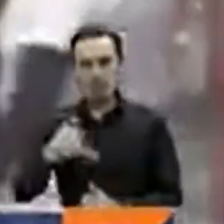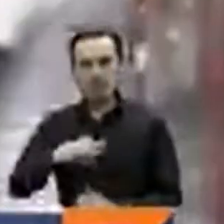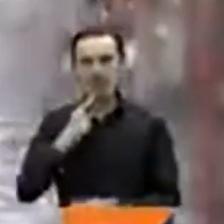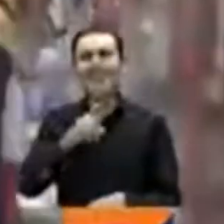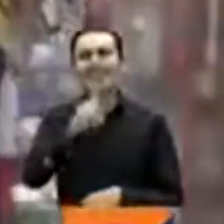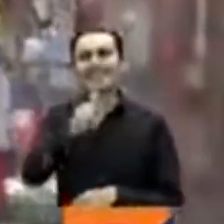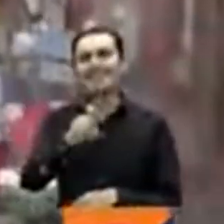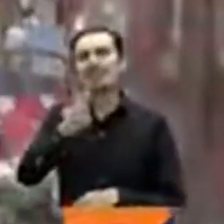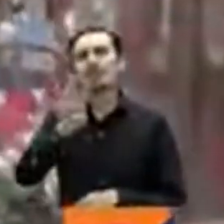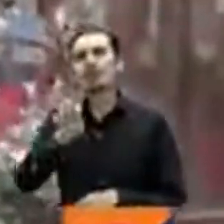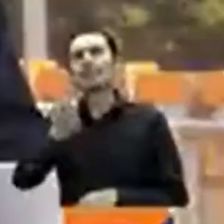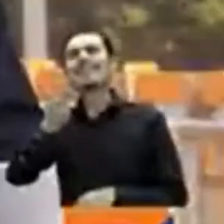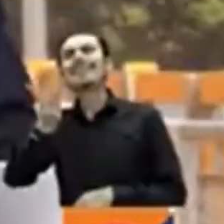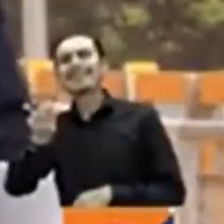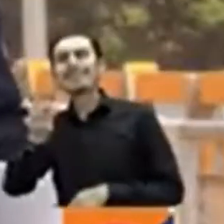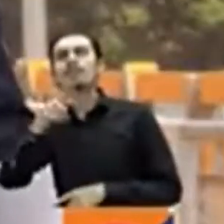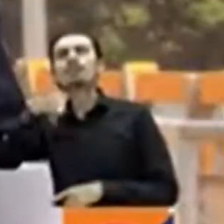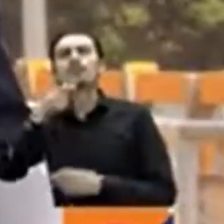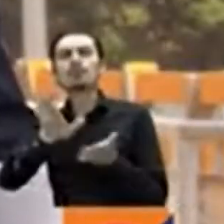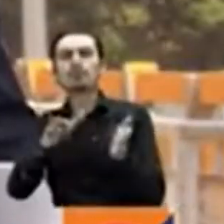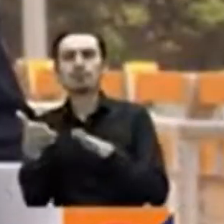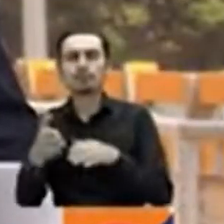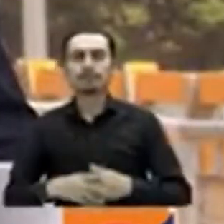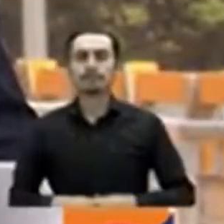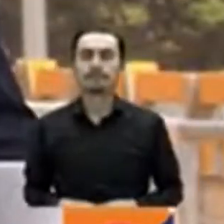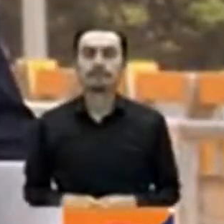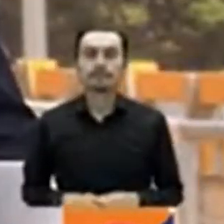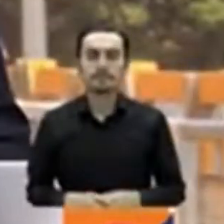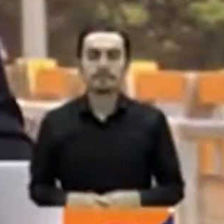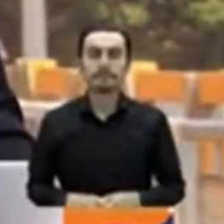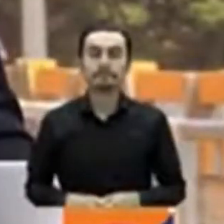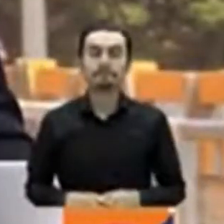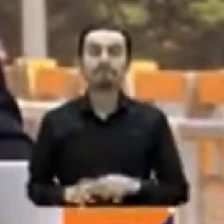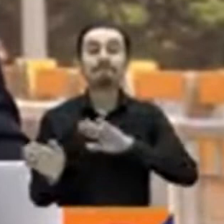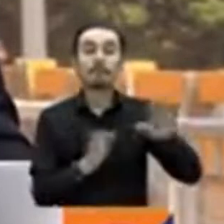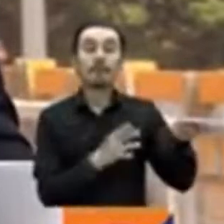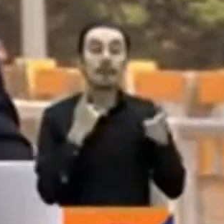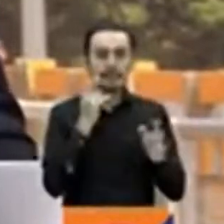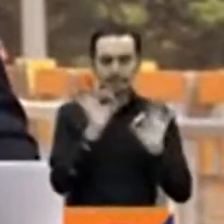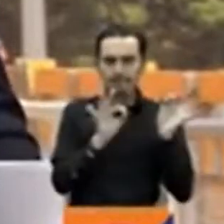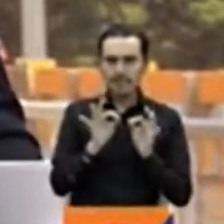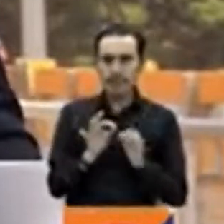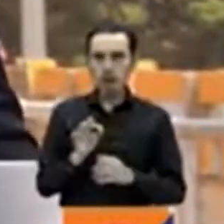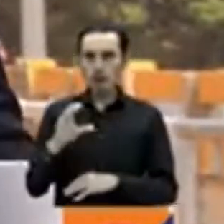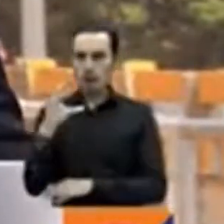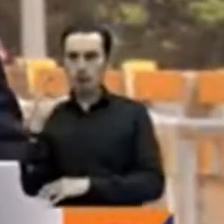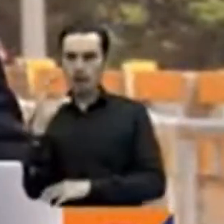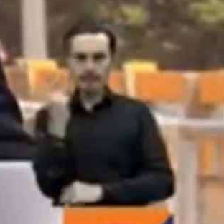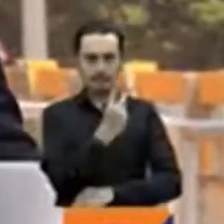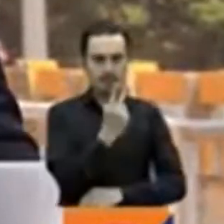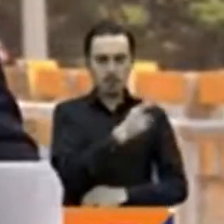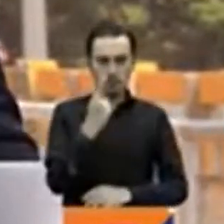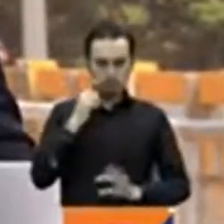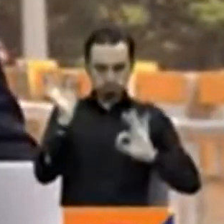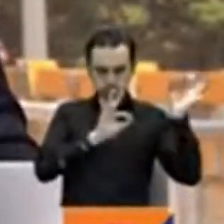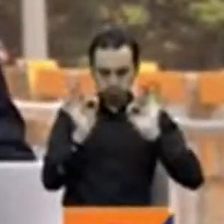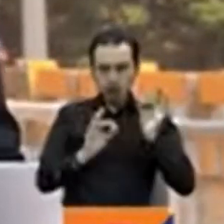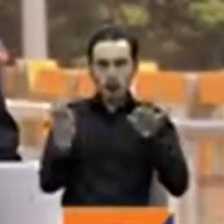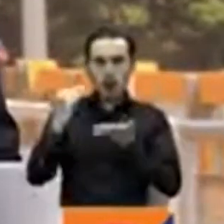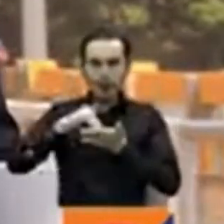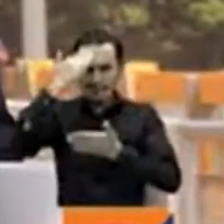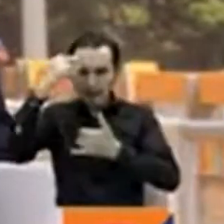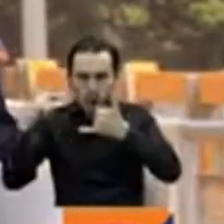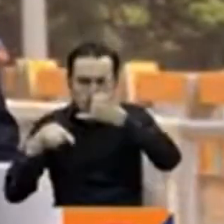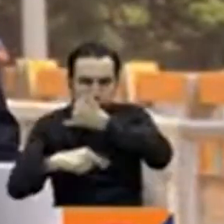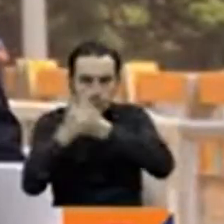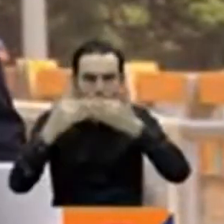693 homicidios en Cali. Y hay expectativa en el oriente del país. Los gobiernos de Colombia y Venezuela coordinan detalles para la reapertura de la frontera